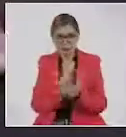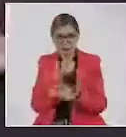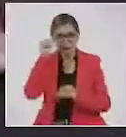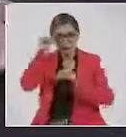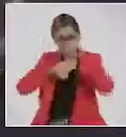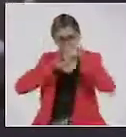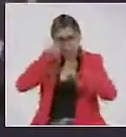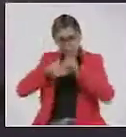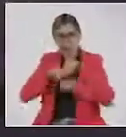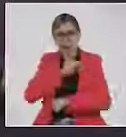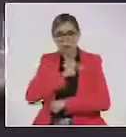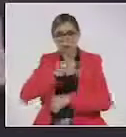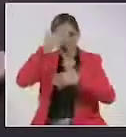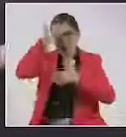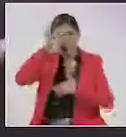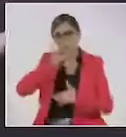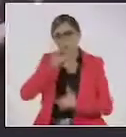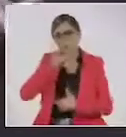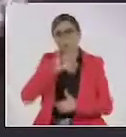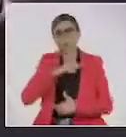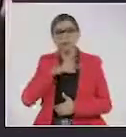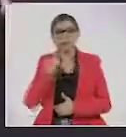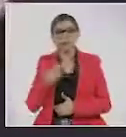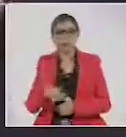máscaras tradicionales que tanto